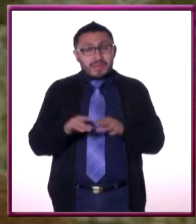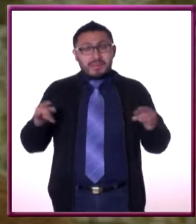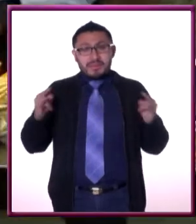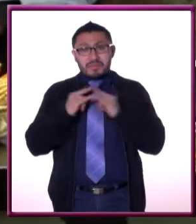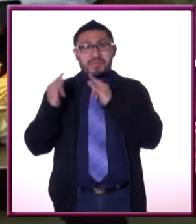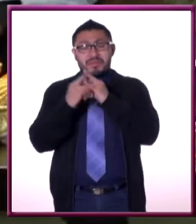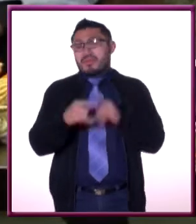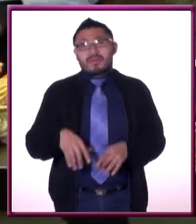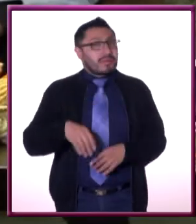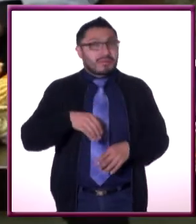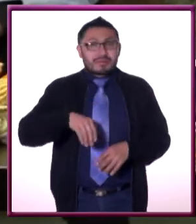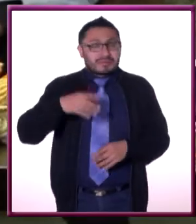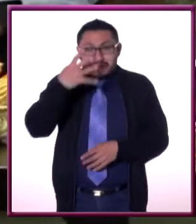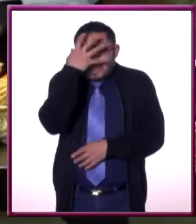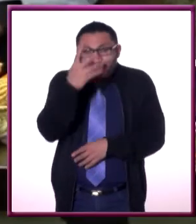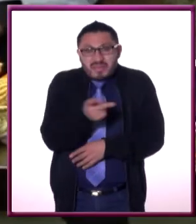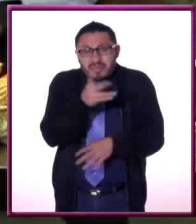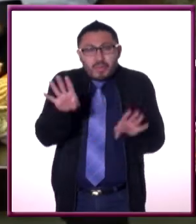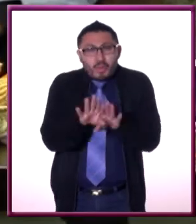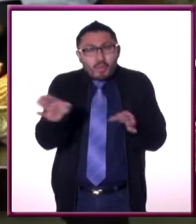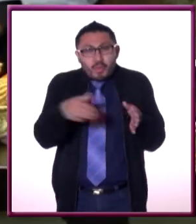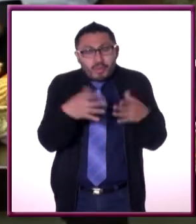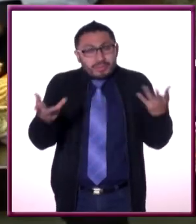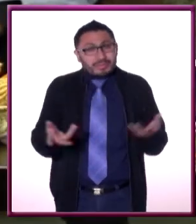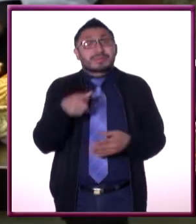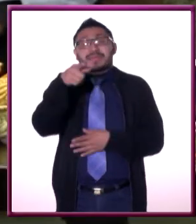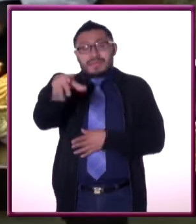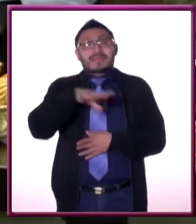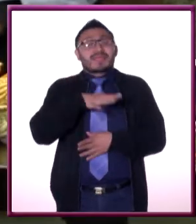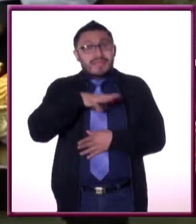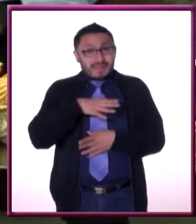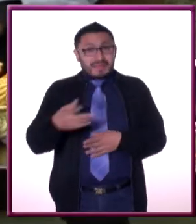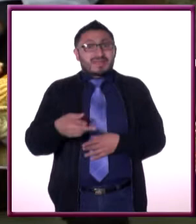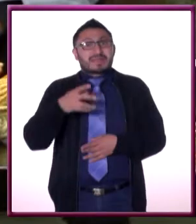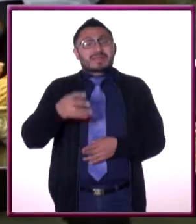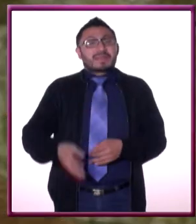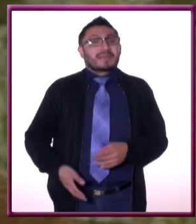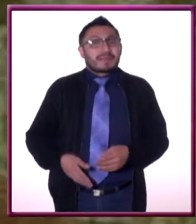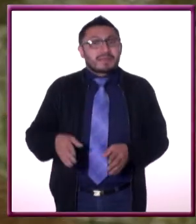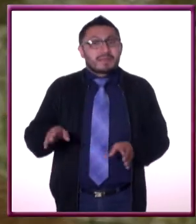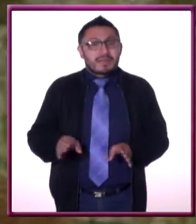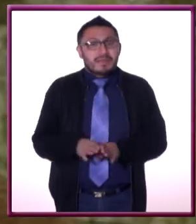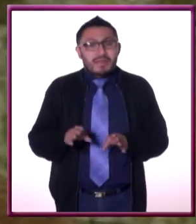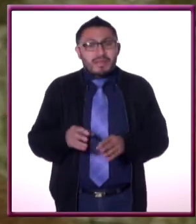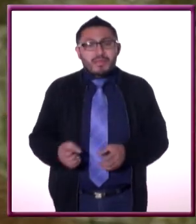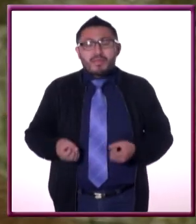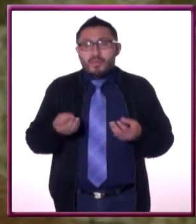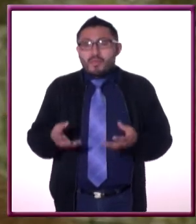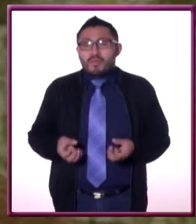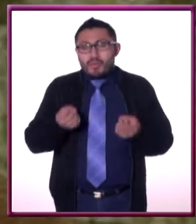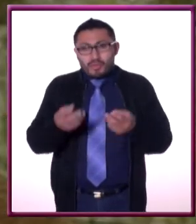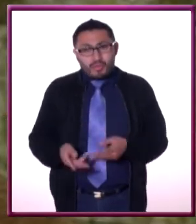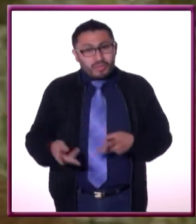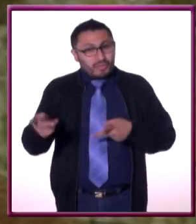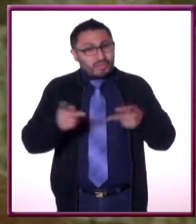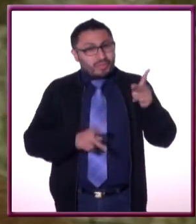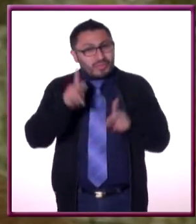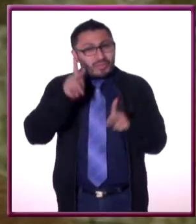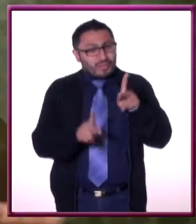¿no? ¿Cómo lo preparo? Entonces ahí están disponibles y el detalle es como esta transmisión de conocimiento, esta